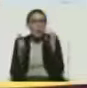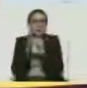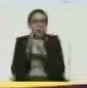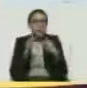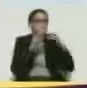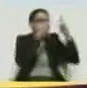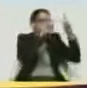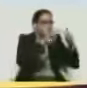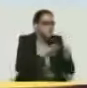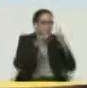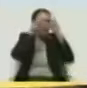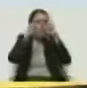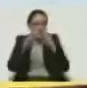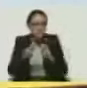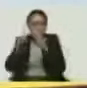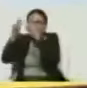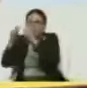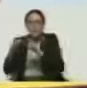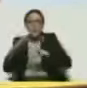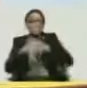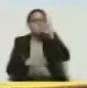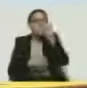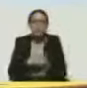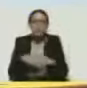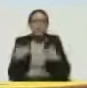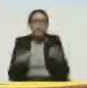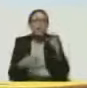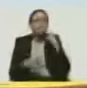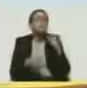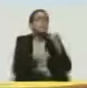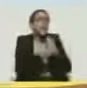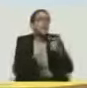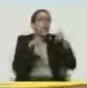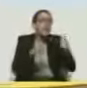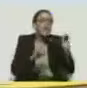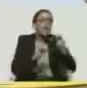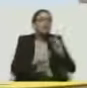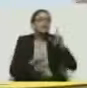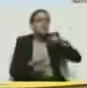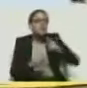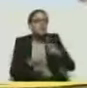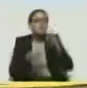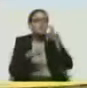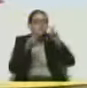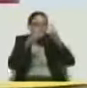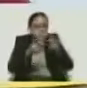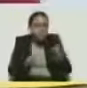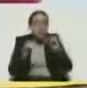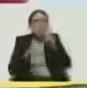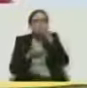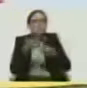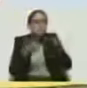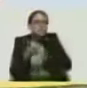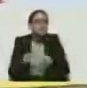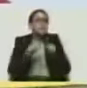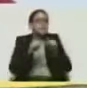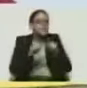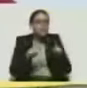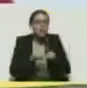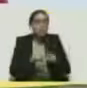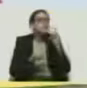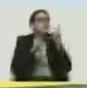son los proyectos prioritarios? Y no sean burócratas o tecnócratas que decidan por el pueblo. Así mismo es. Ese debe ser el espíritu de la comuna, presidente.